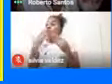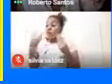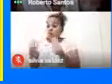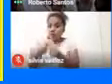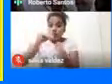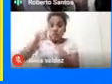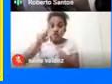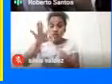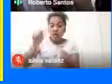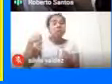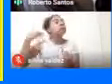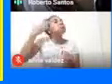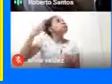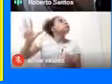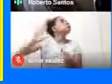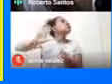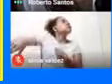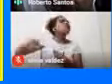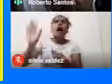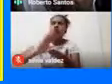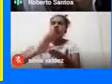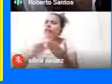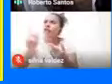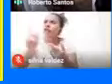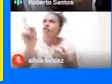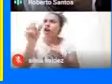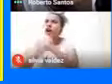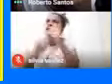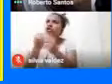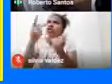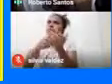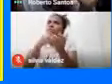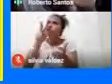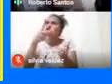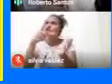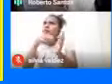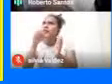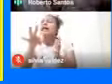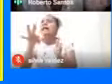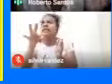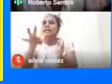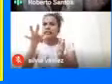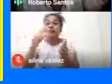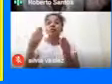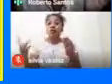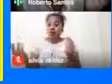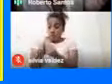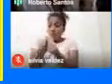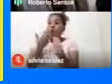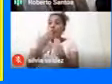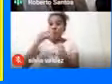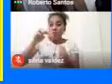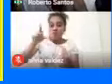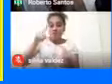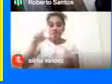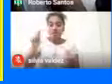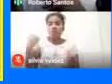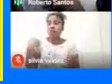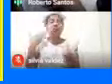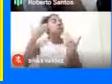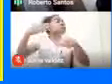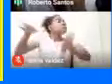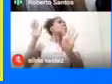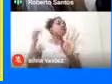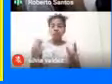Perdón Eso fue en el 2002 2003 Sí Los muiscas No existían Yo no sabía Estaba